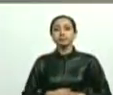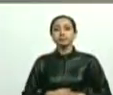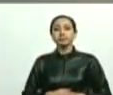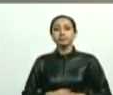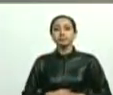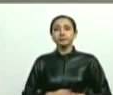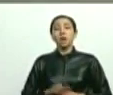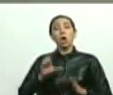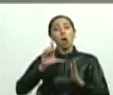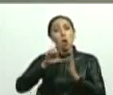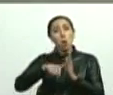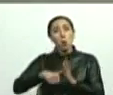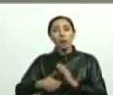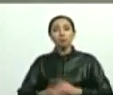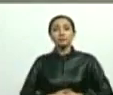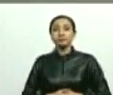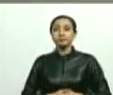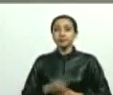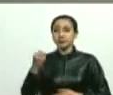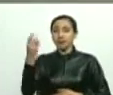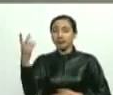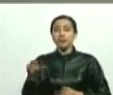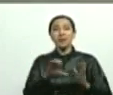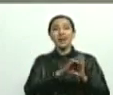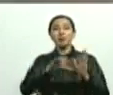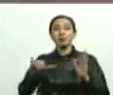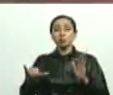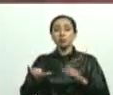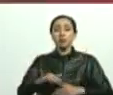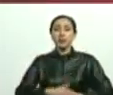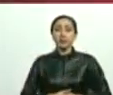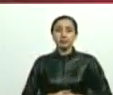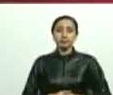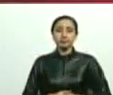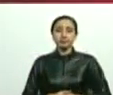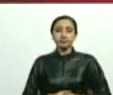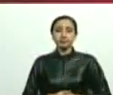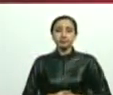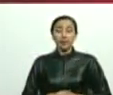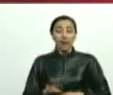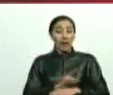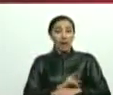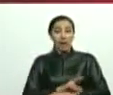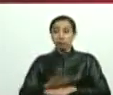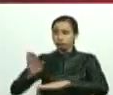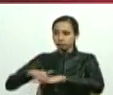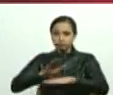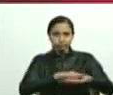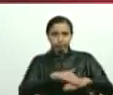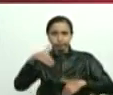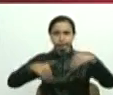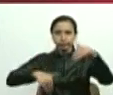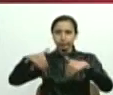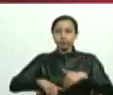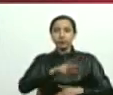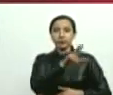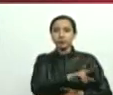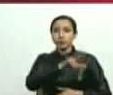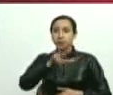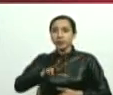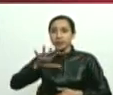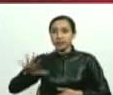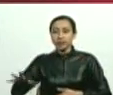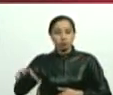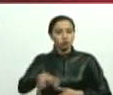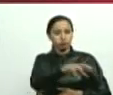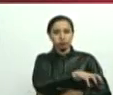Luego, la Asamblea Constituyente de inmediato convocó a las elecciones de los 335